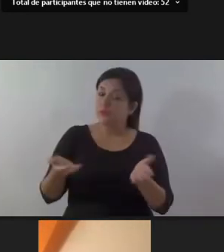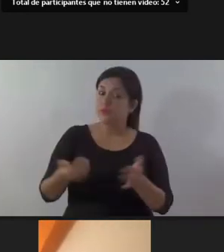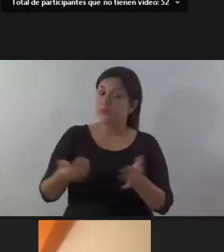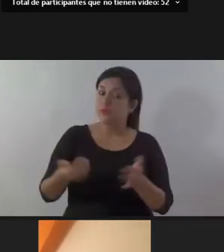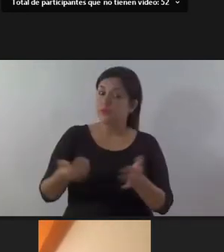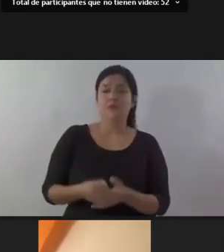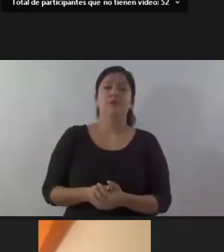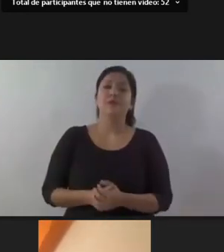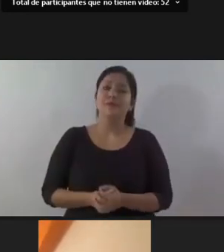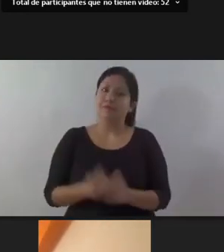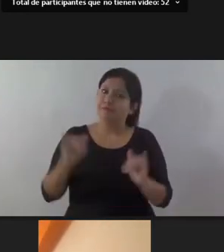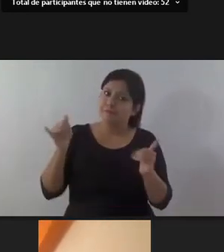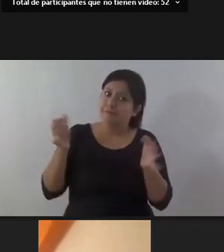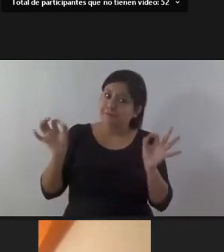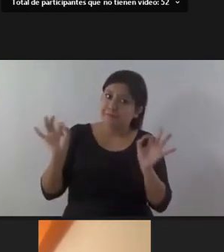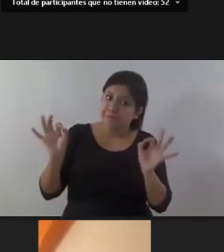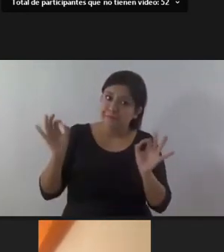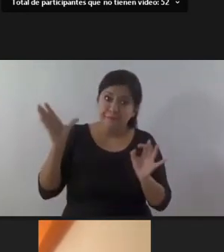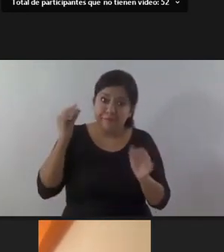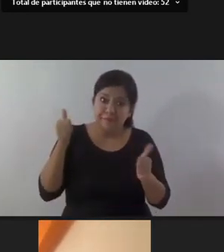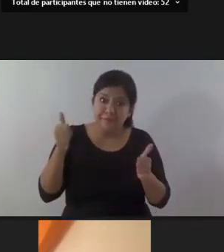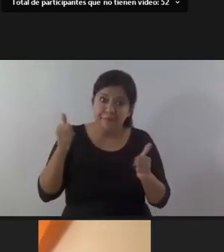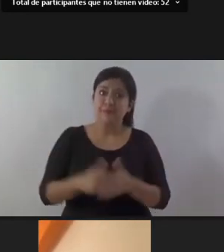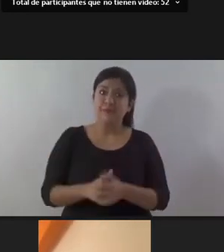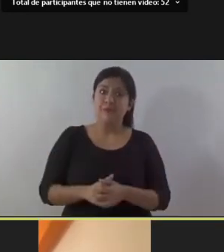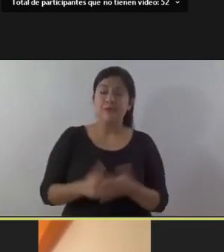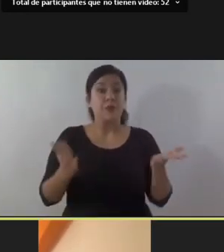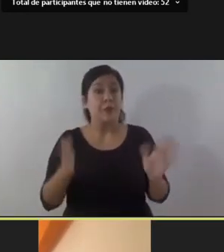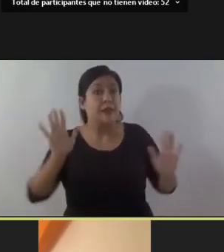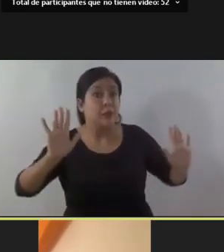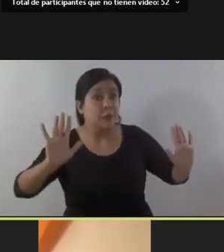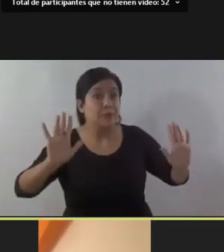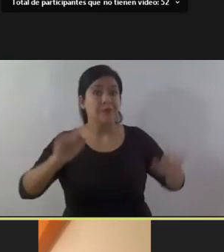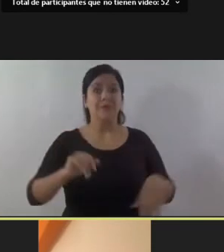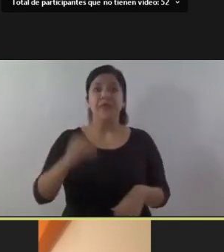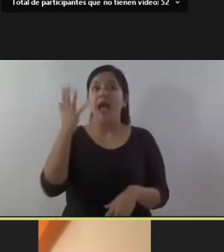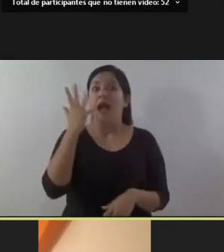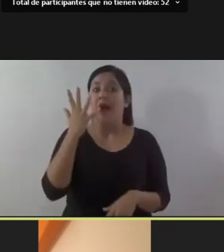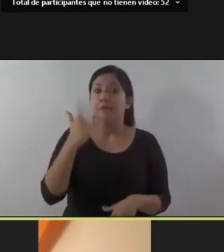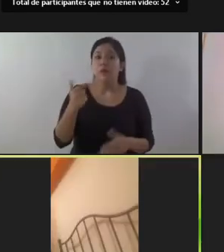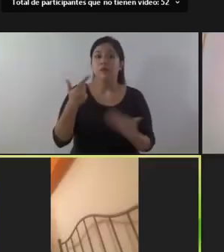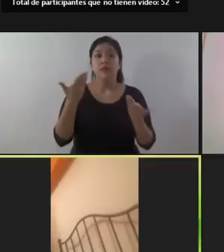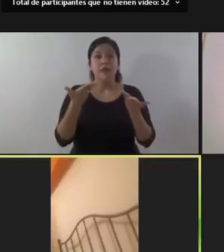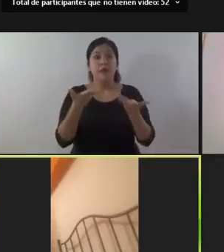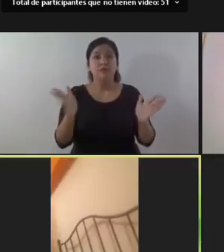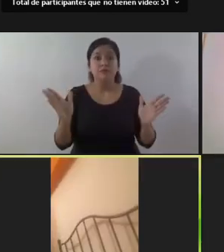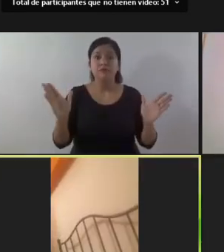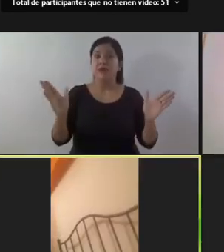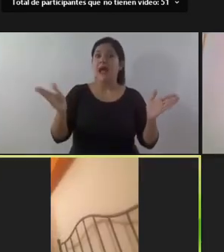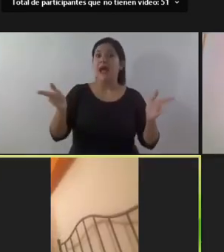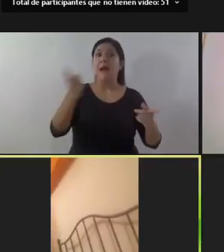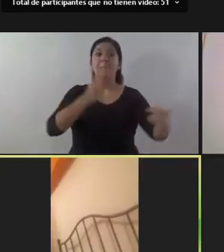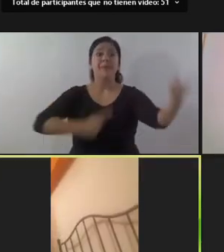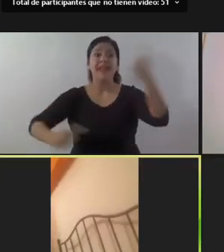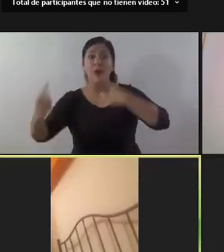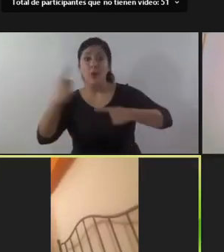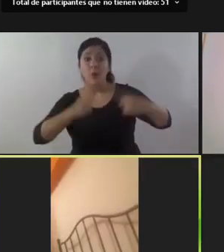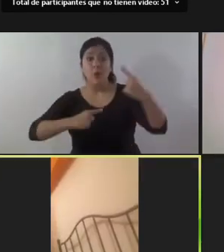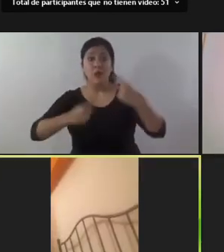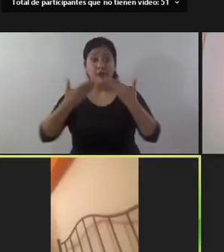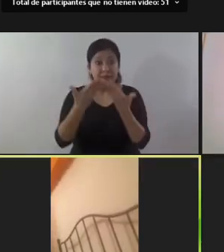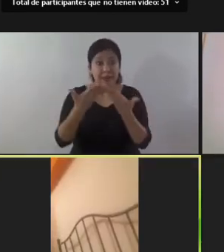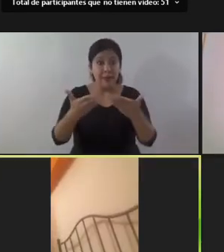Perfecto, Carlos, ¿sí? Adelante. Sí, sí. Bueno, si les parece, queríamos abrir un espacio para preguntas